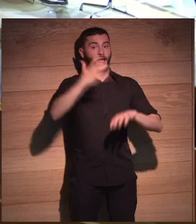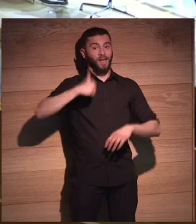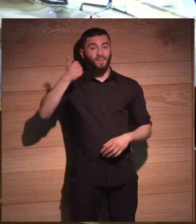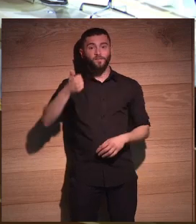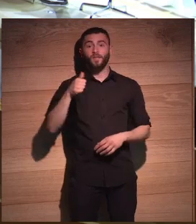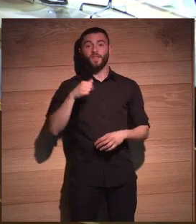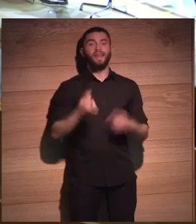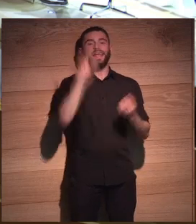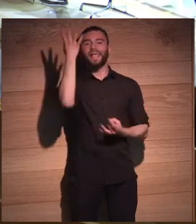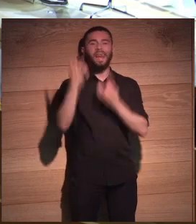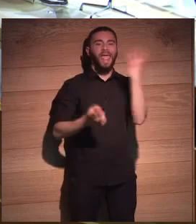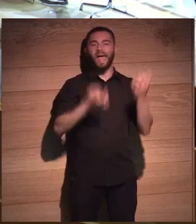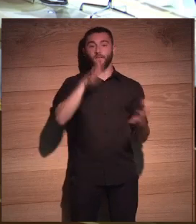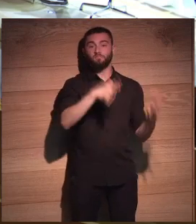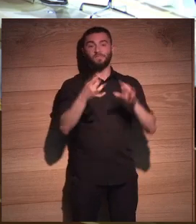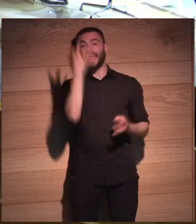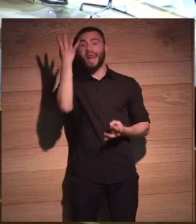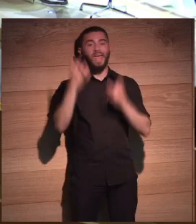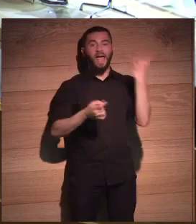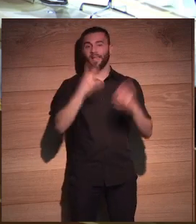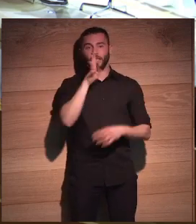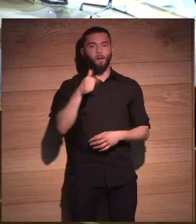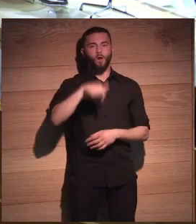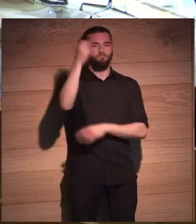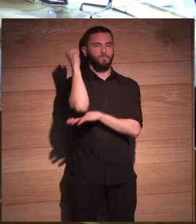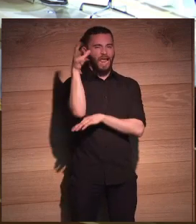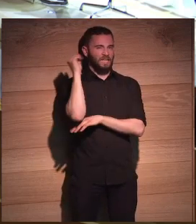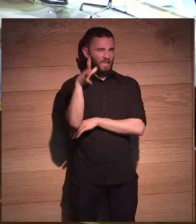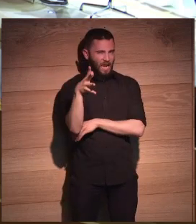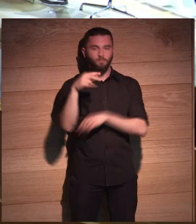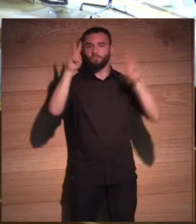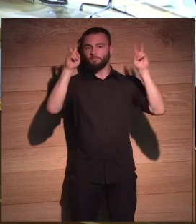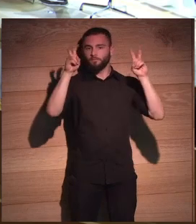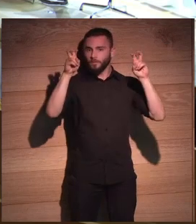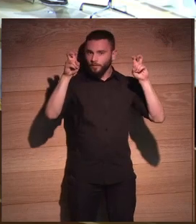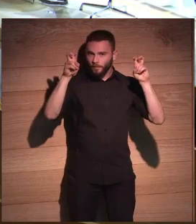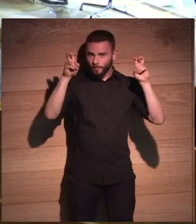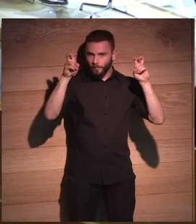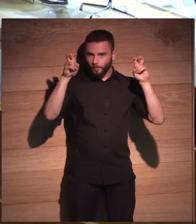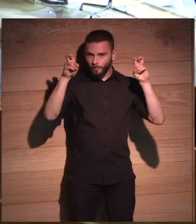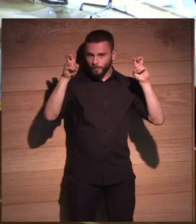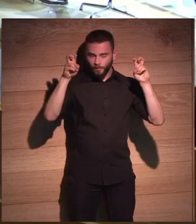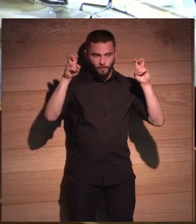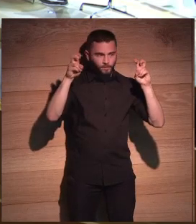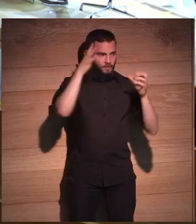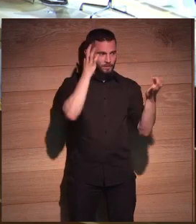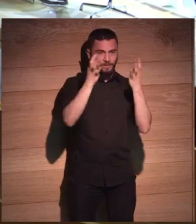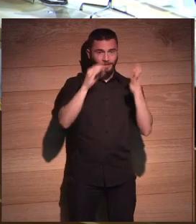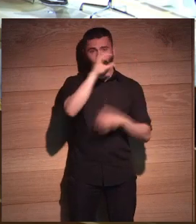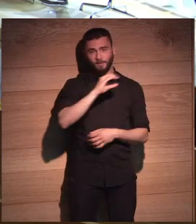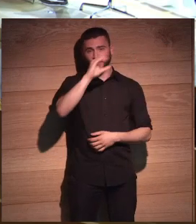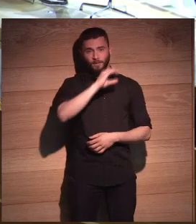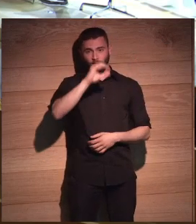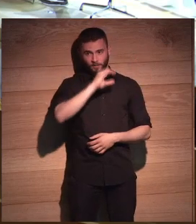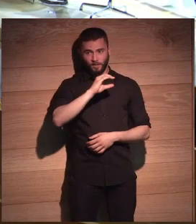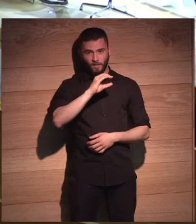se convierte un poco creativa, porque había también aquí una charla de Women in Data Science, me parece que se